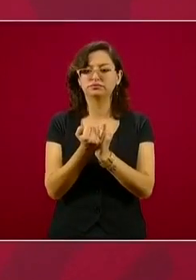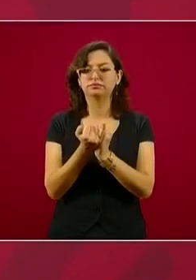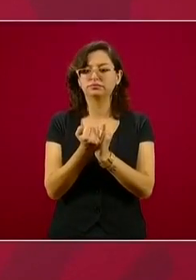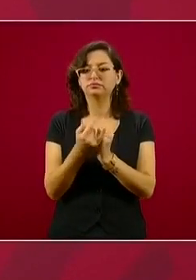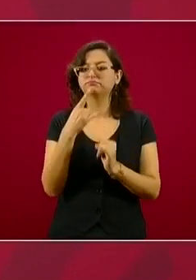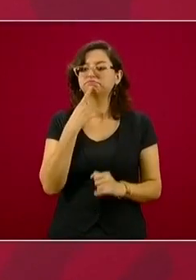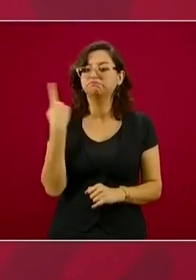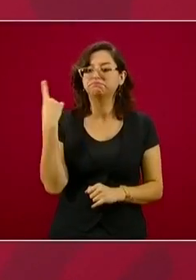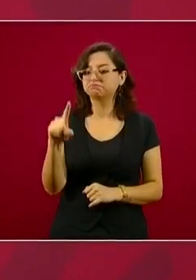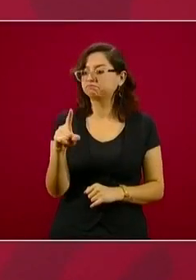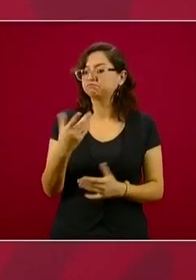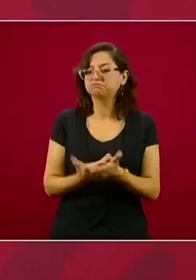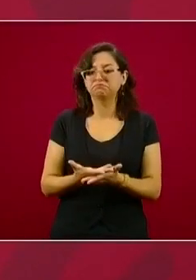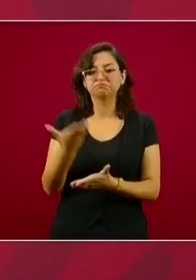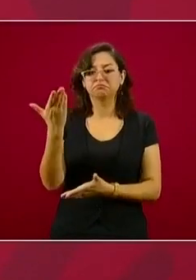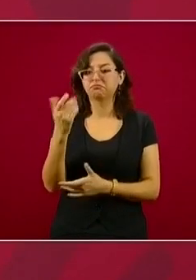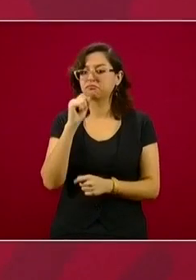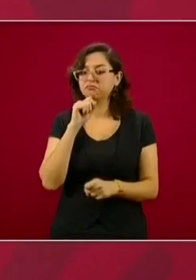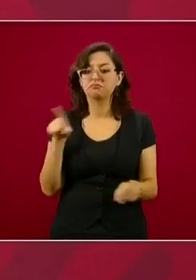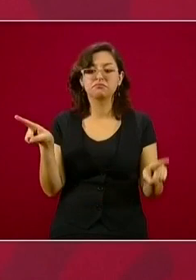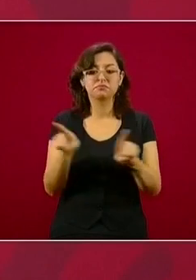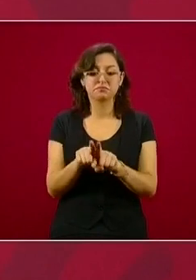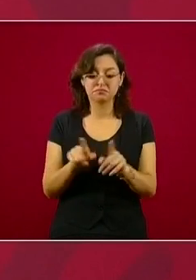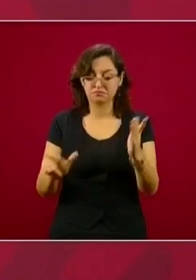en el marco de la legalidad vigente